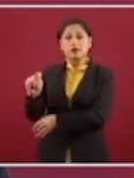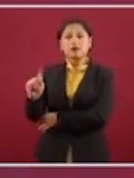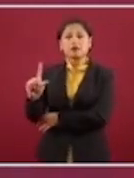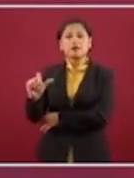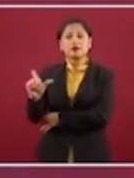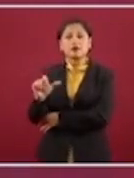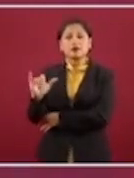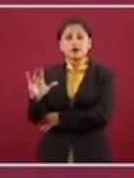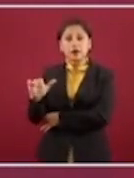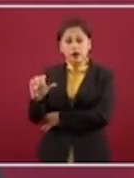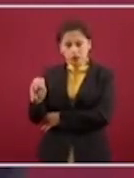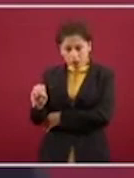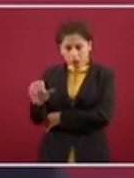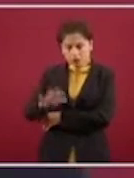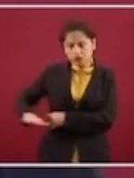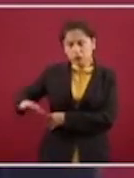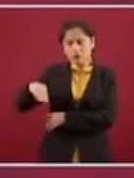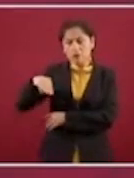Ayer